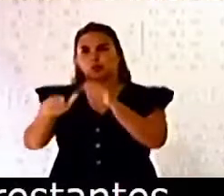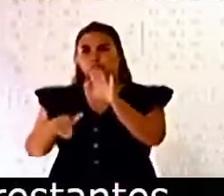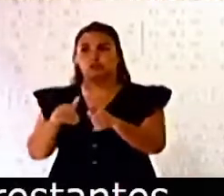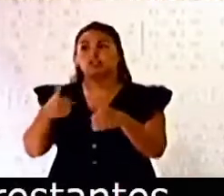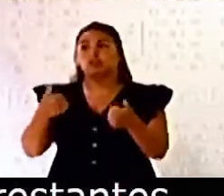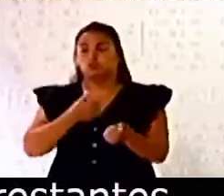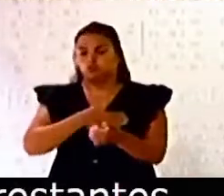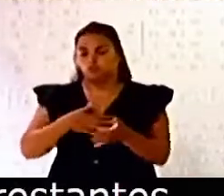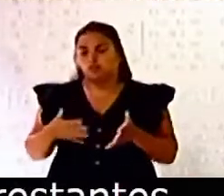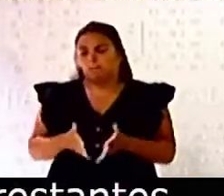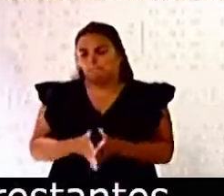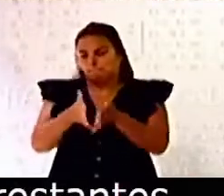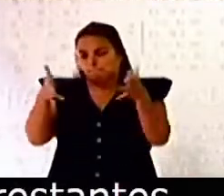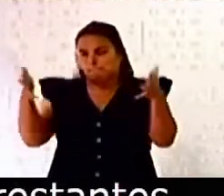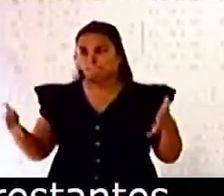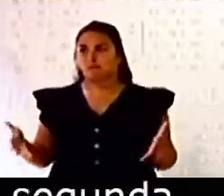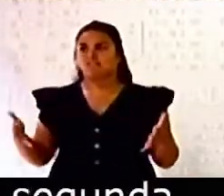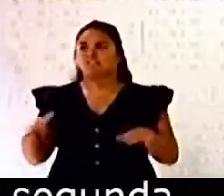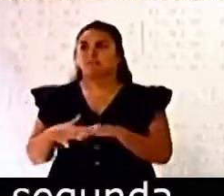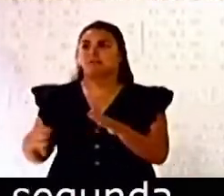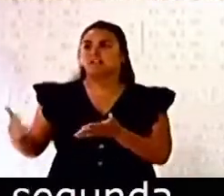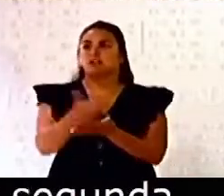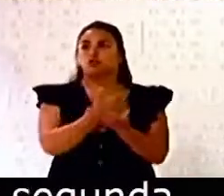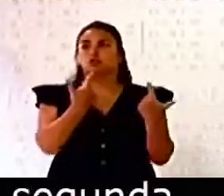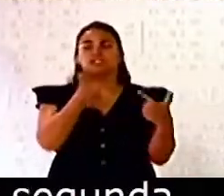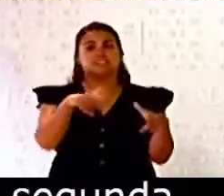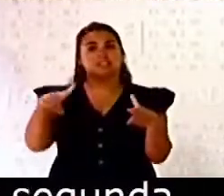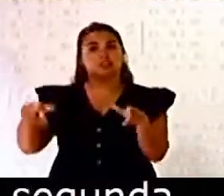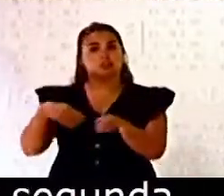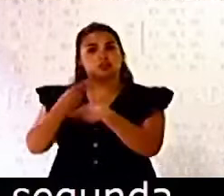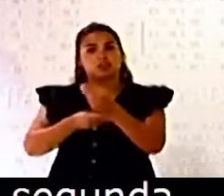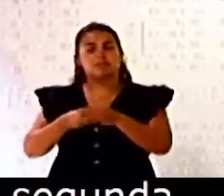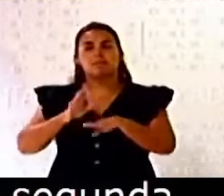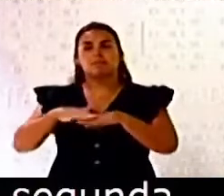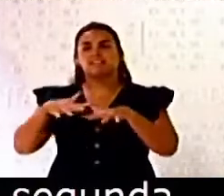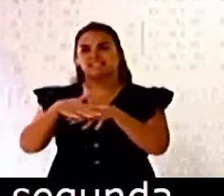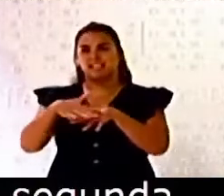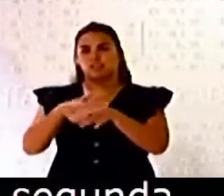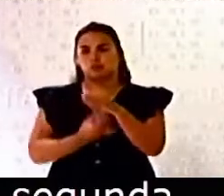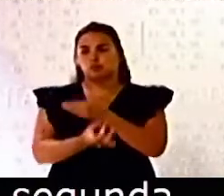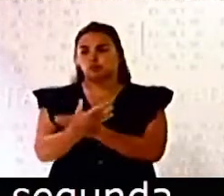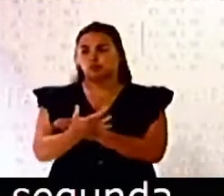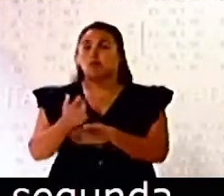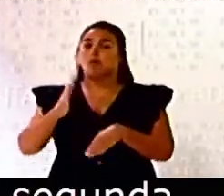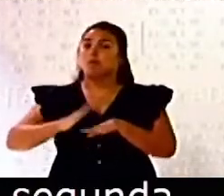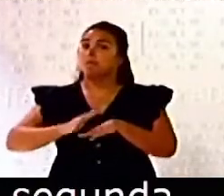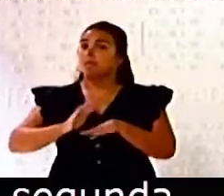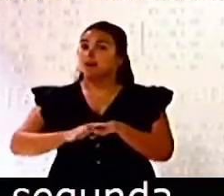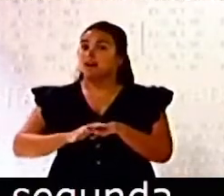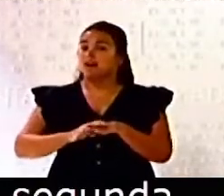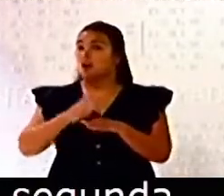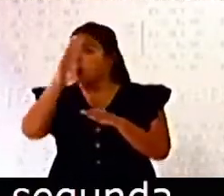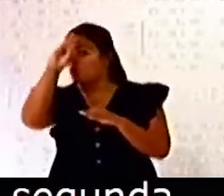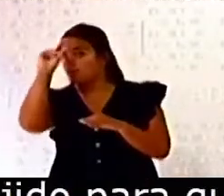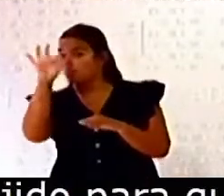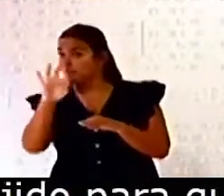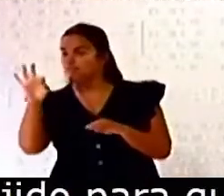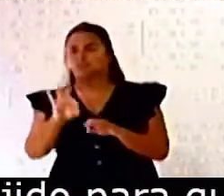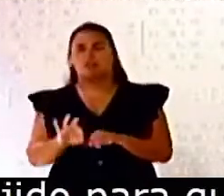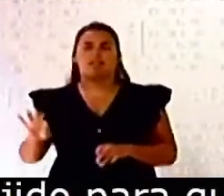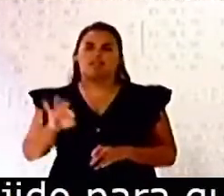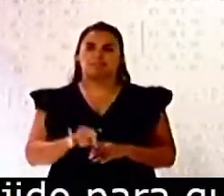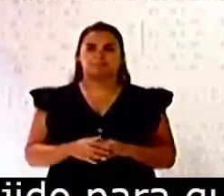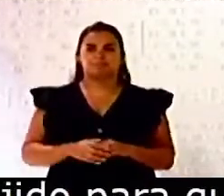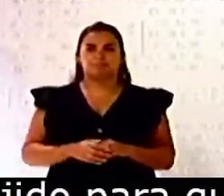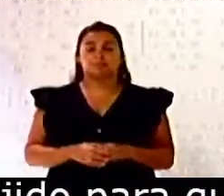ampliando a todos los sectores productivos del tejido productivo para que nadie se nos quede atrás. Aún así, desde